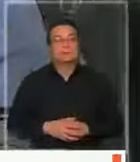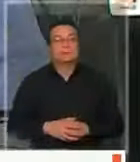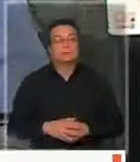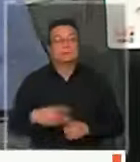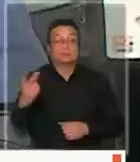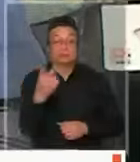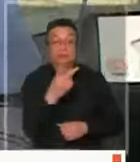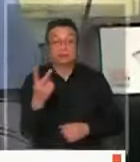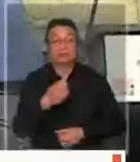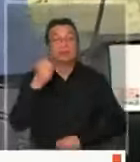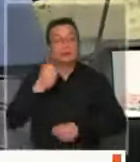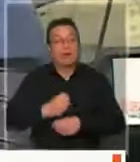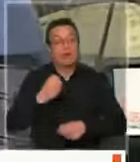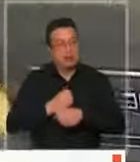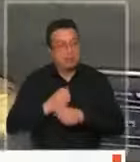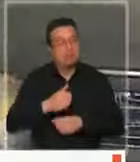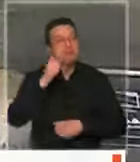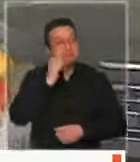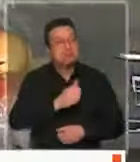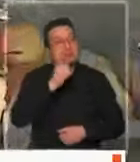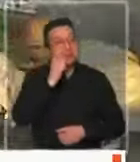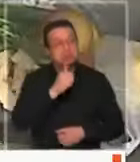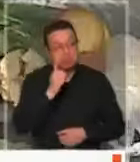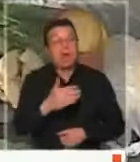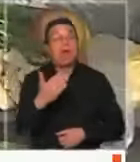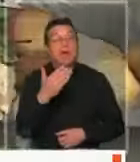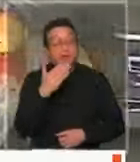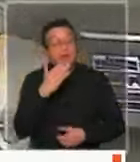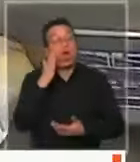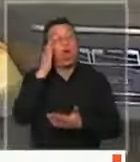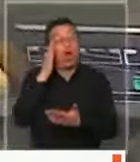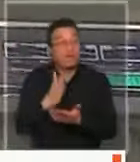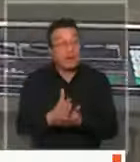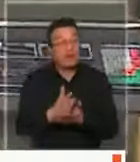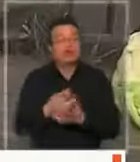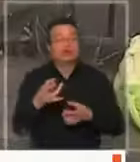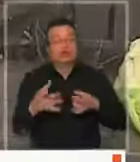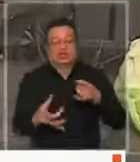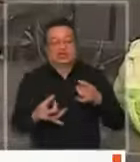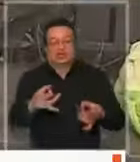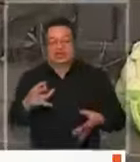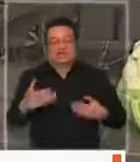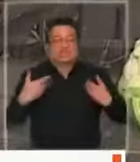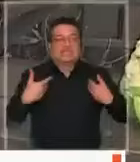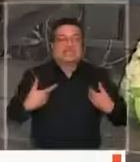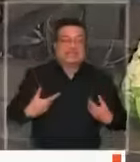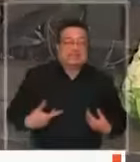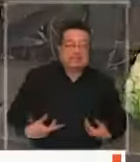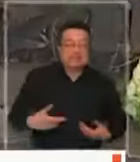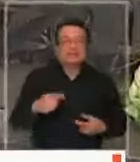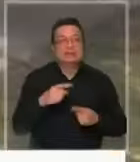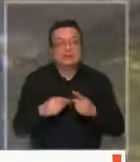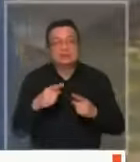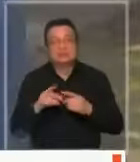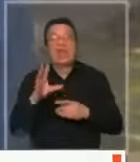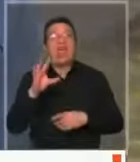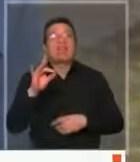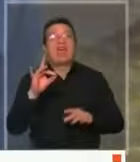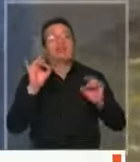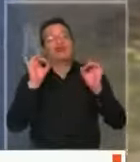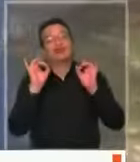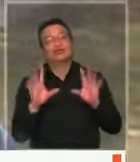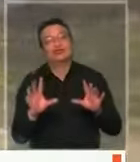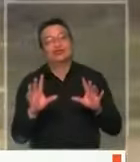Ambos trabajan incansablemente y al mismo tiempo están obligados a lidiar con dolencias físicas que muchas veces ocurren con la edad. Nada